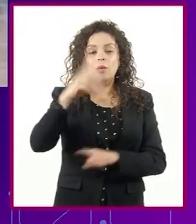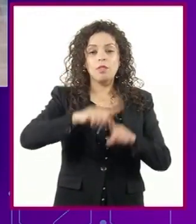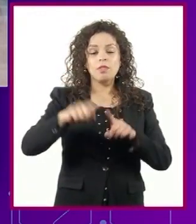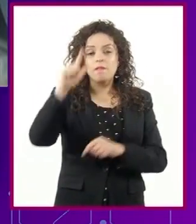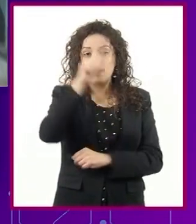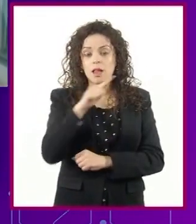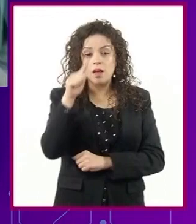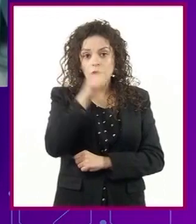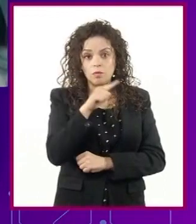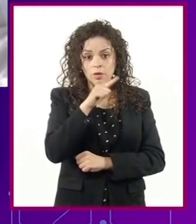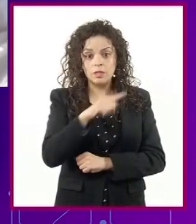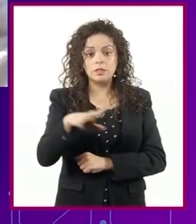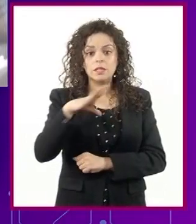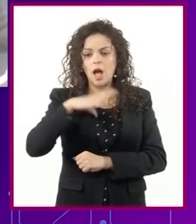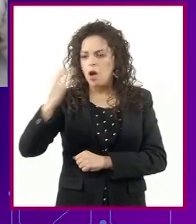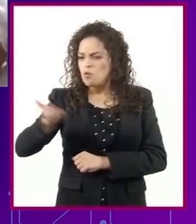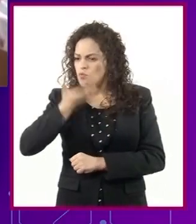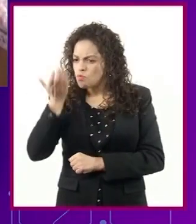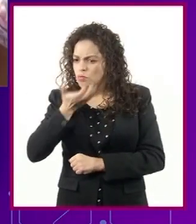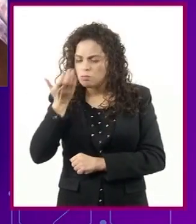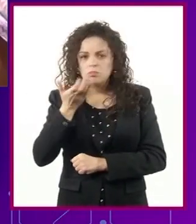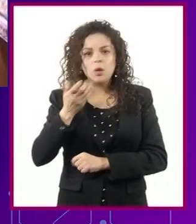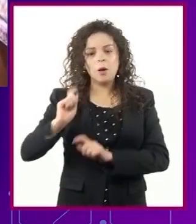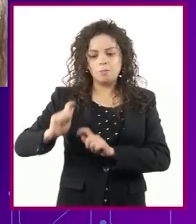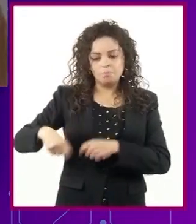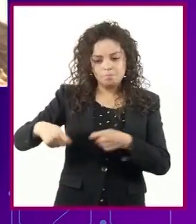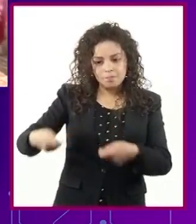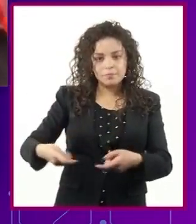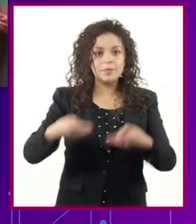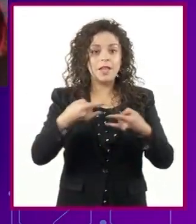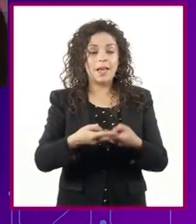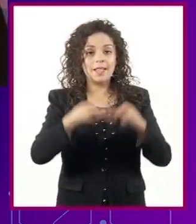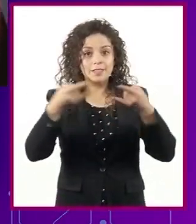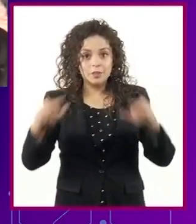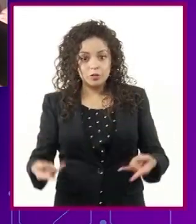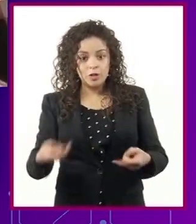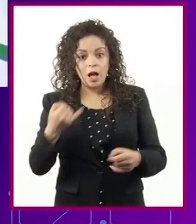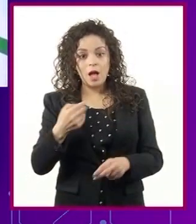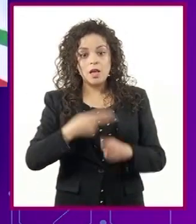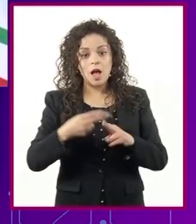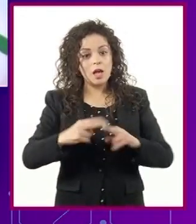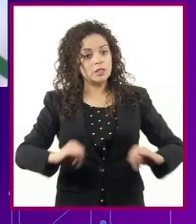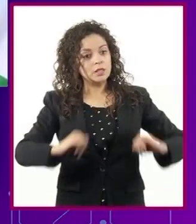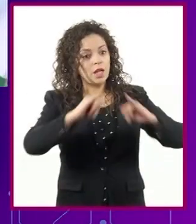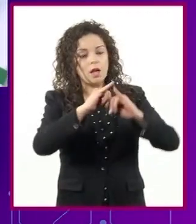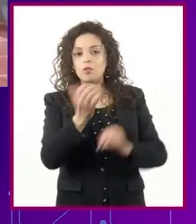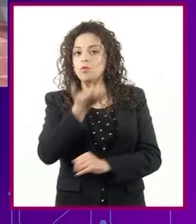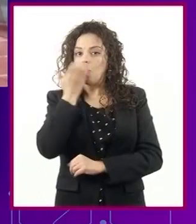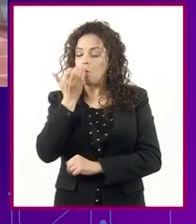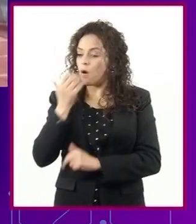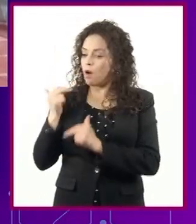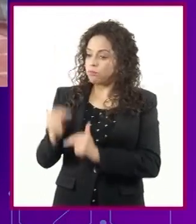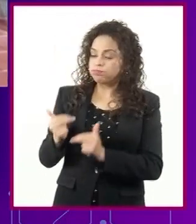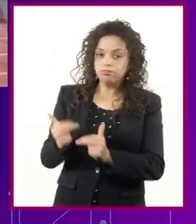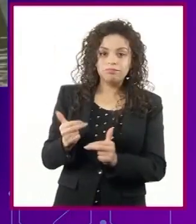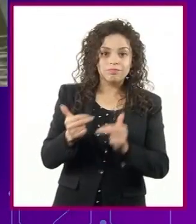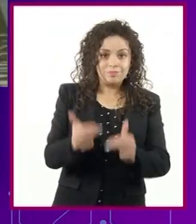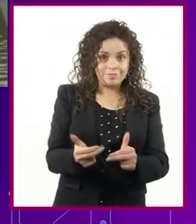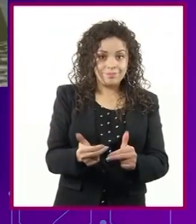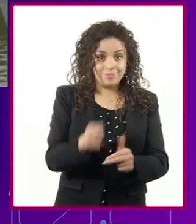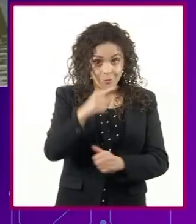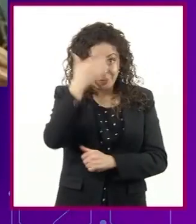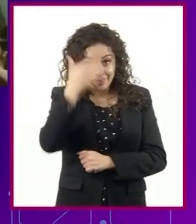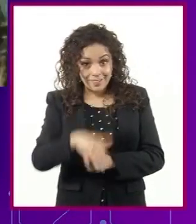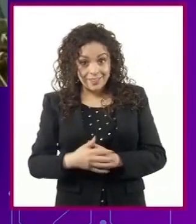y cuentan con diversas costumbres, tradiciones e historia e instituciones de gran tradición? Aspectos que están unidos